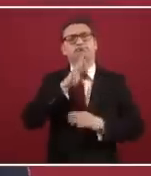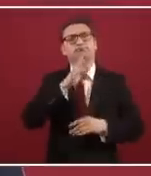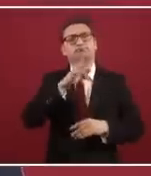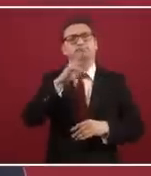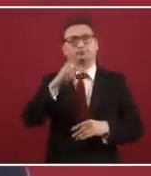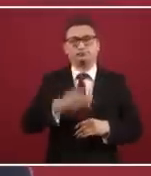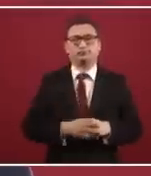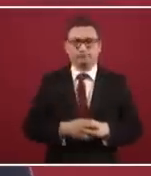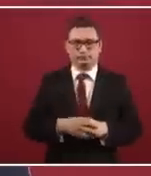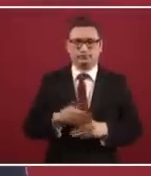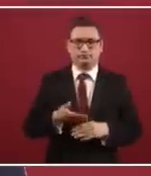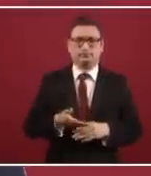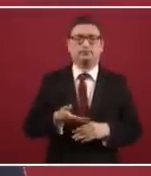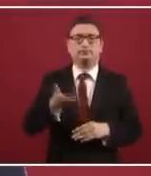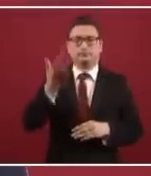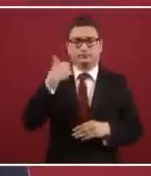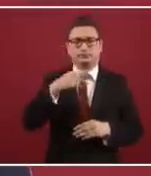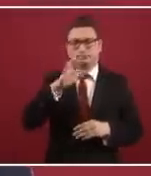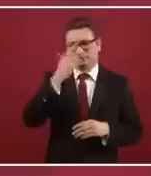Primero se detuvo la caída,